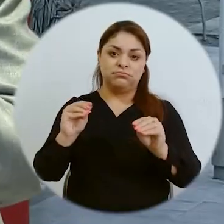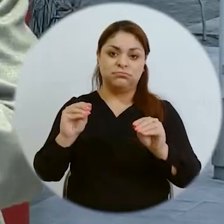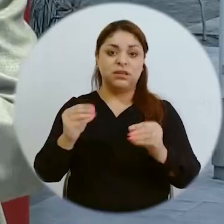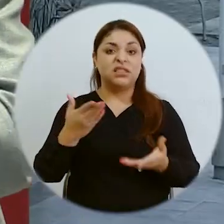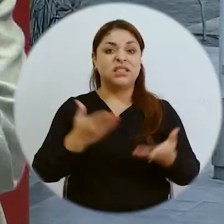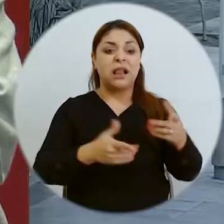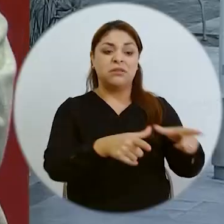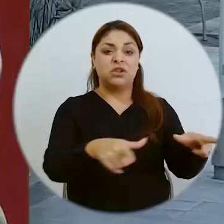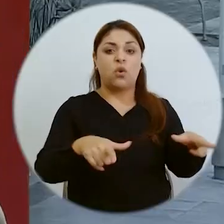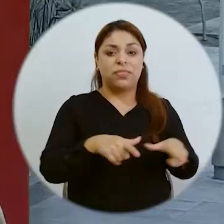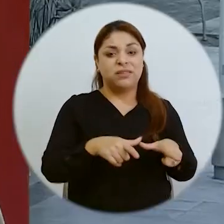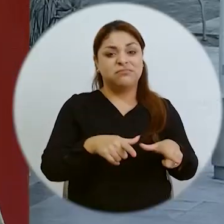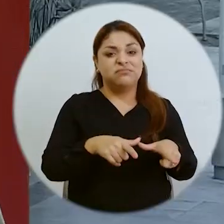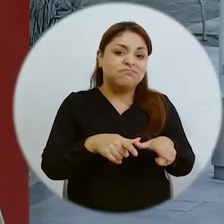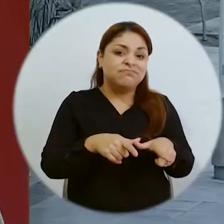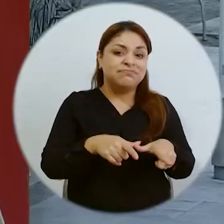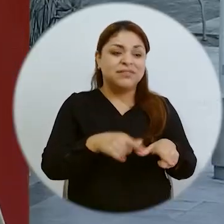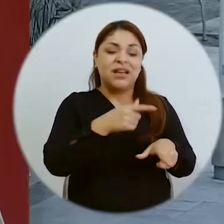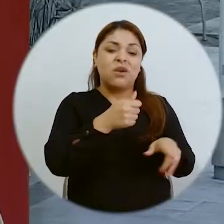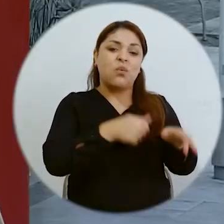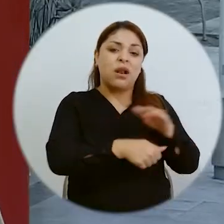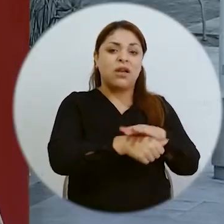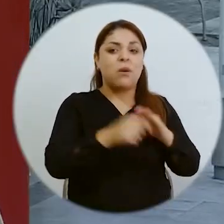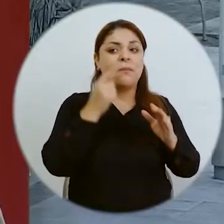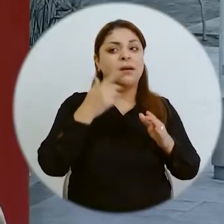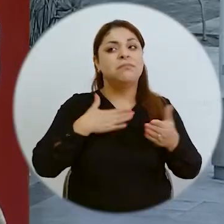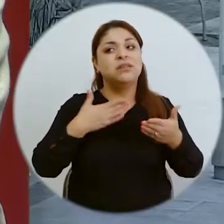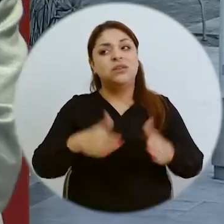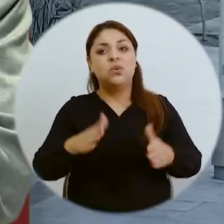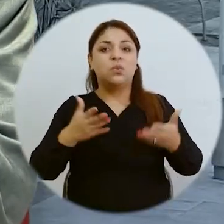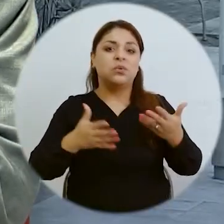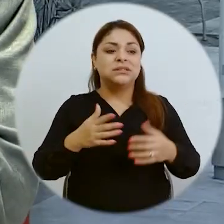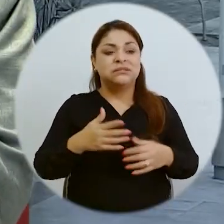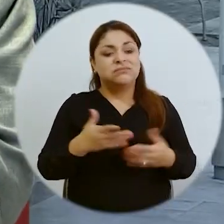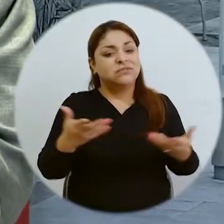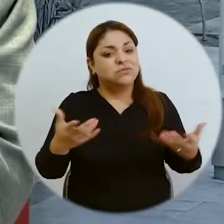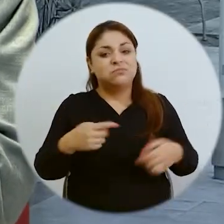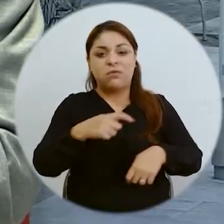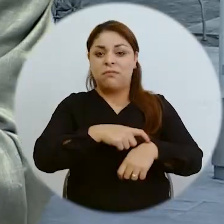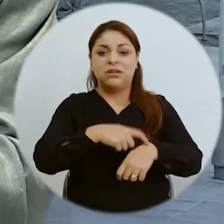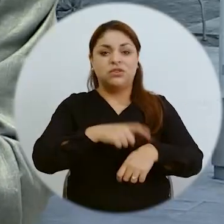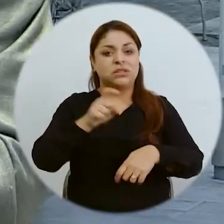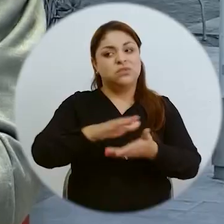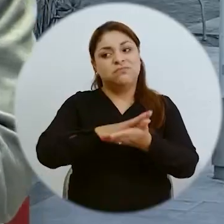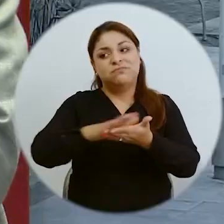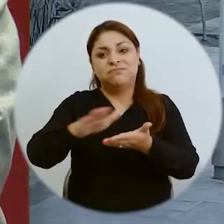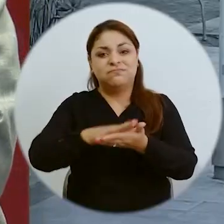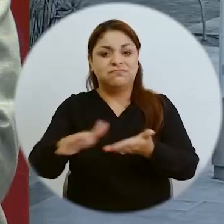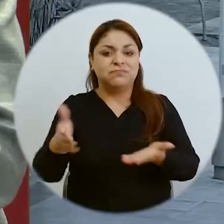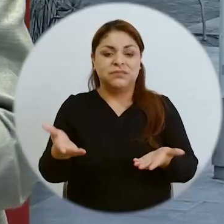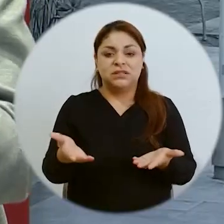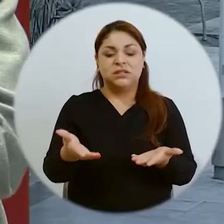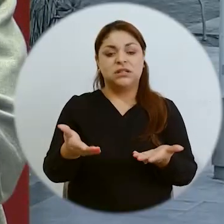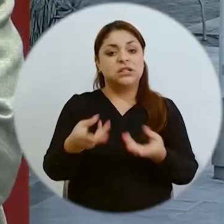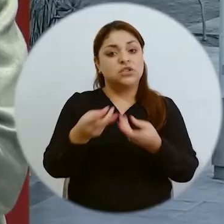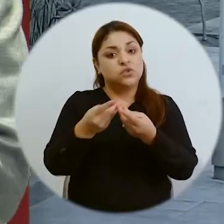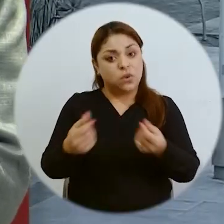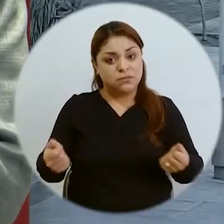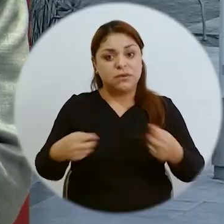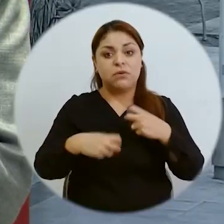Una forma que se puede hacer para salir de ese tipo de deudas también, de cuando se tiene parte de patrimonio, de si no puedo mantener el vehículo, venderlo.